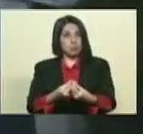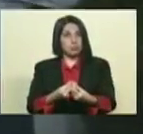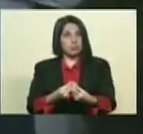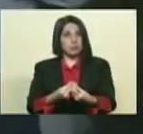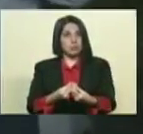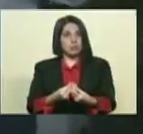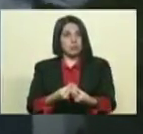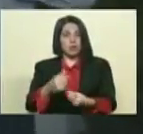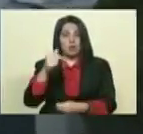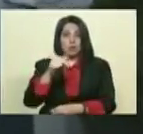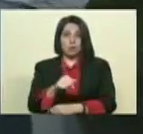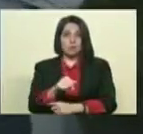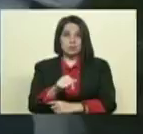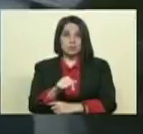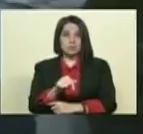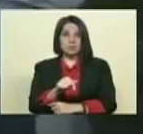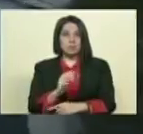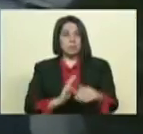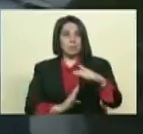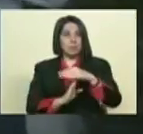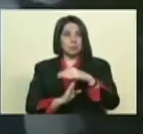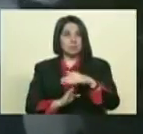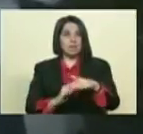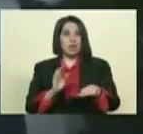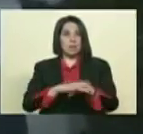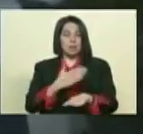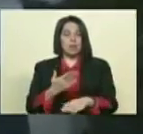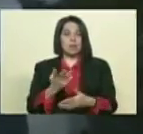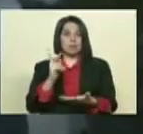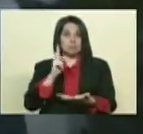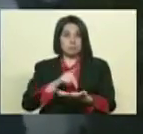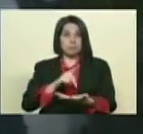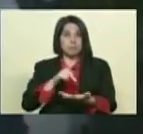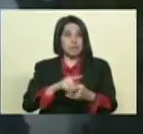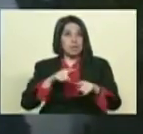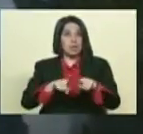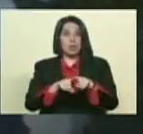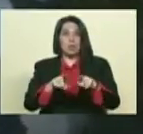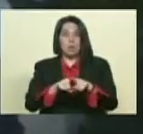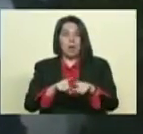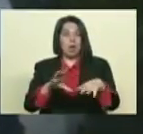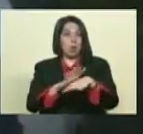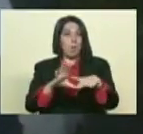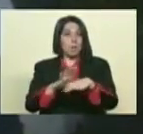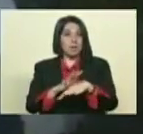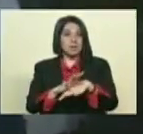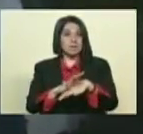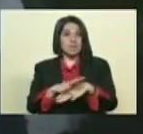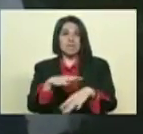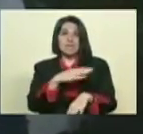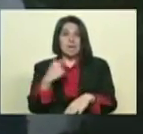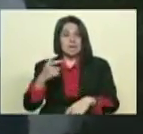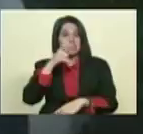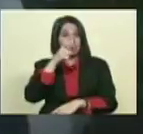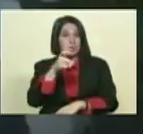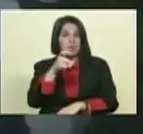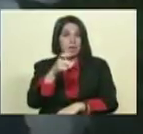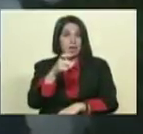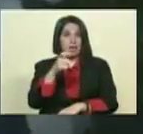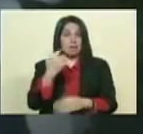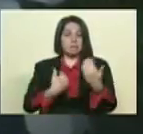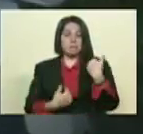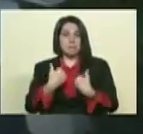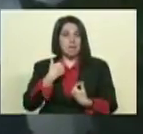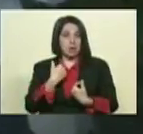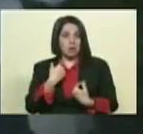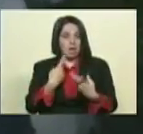Hoy hemos hecho una pausa por este pase, sin embargo estamos tratando de que todos los martes sean martes de seguridad, los miércoles,